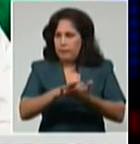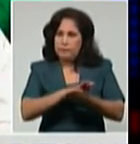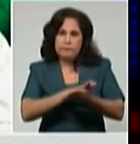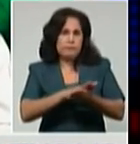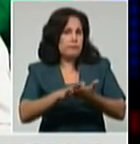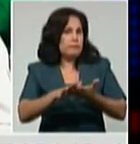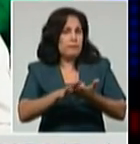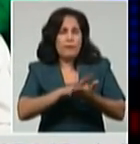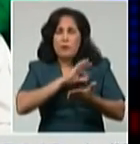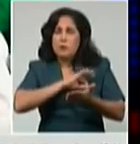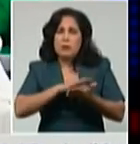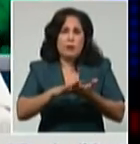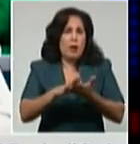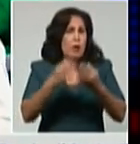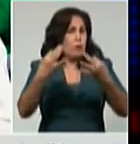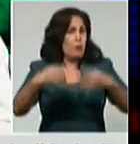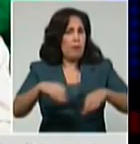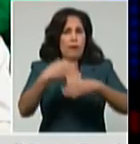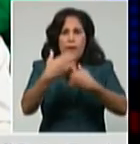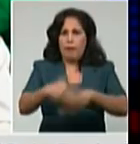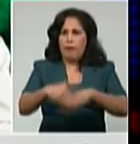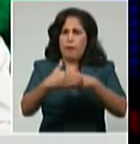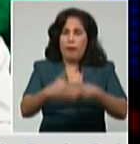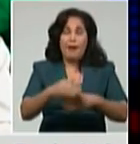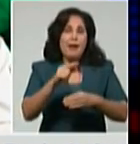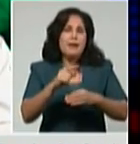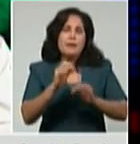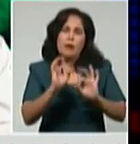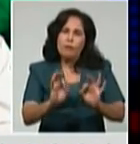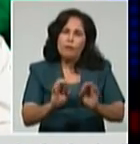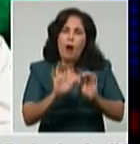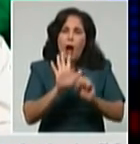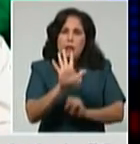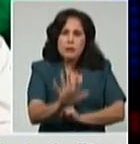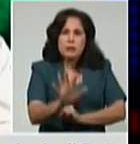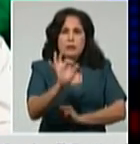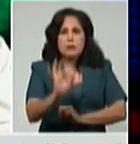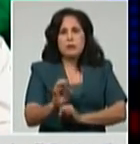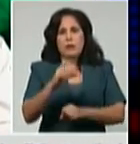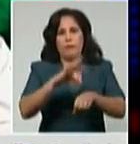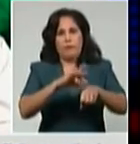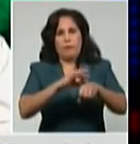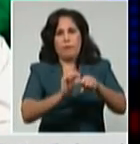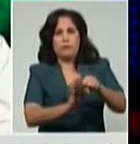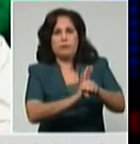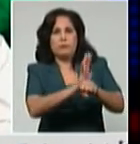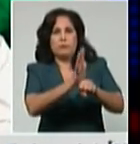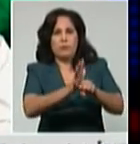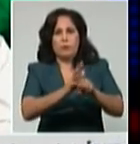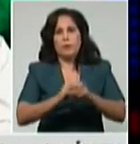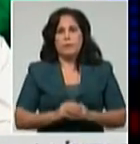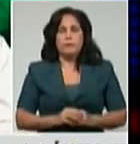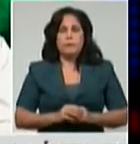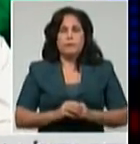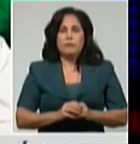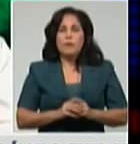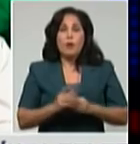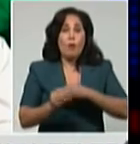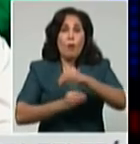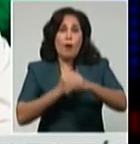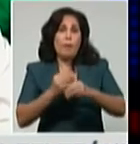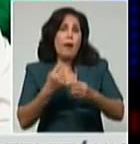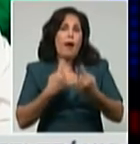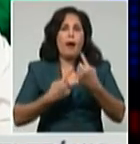de la enfermedad. No cambia esta característica que, digo no cambia porque algunas personas